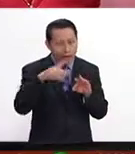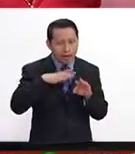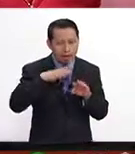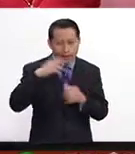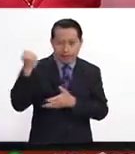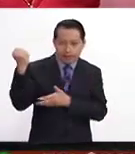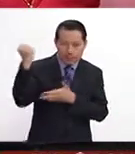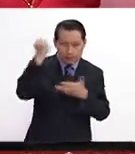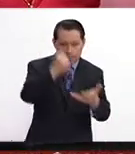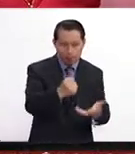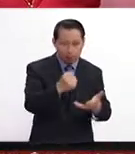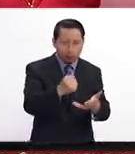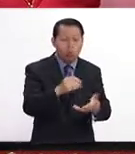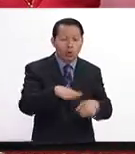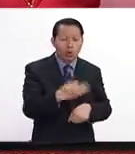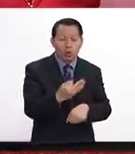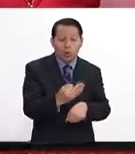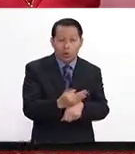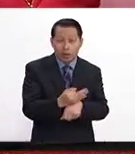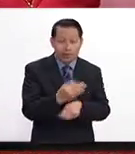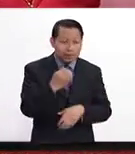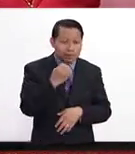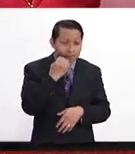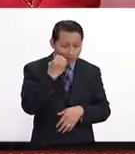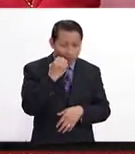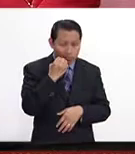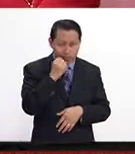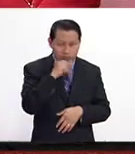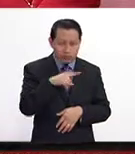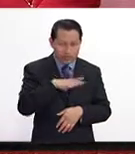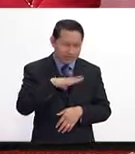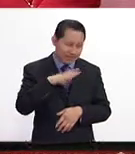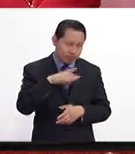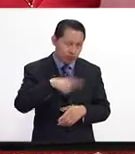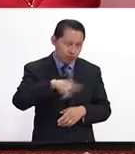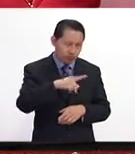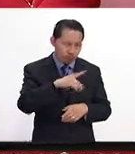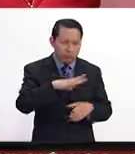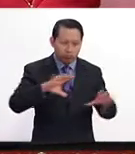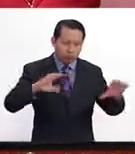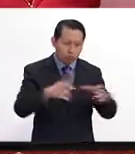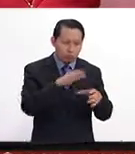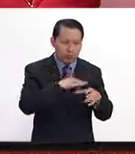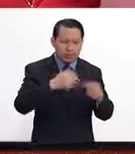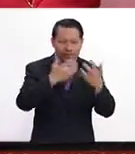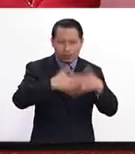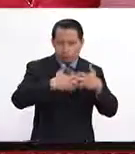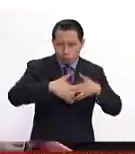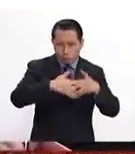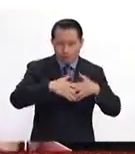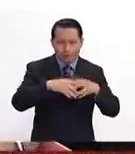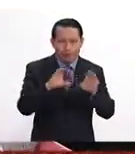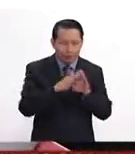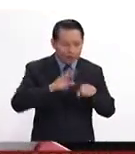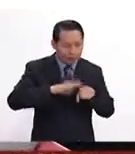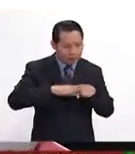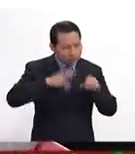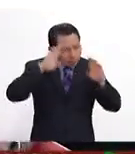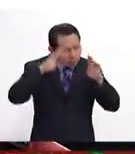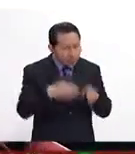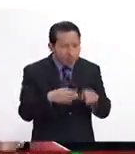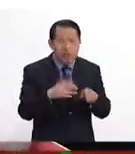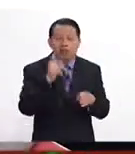el estado está en un proceso de industrialización muy importante entonces la oferta de estos programas